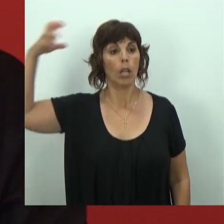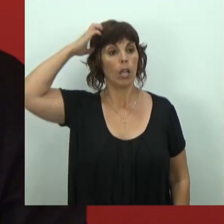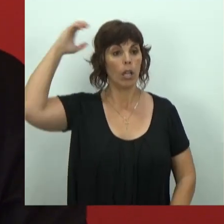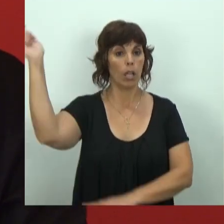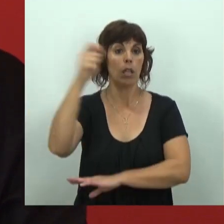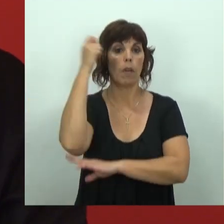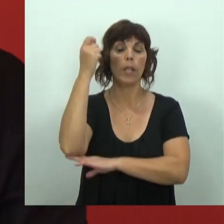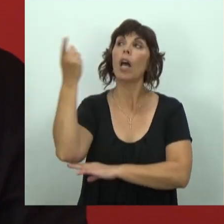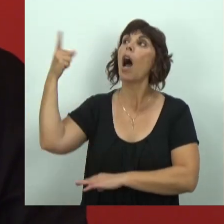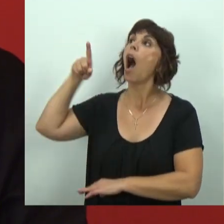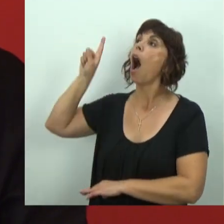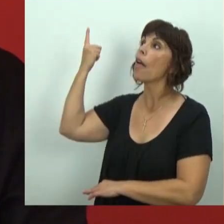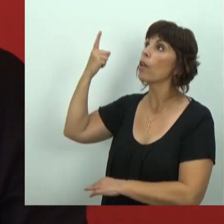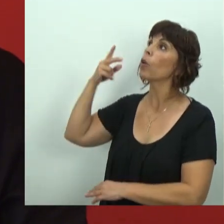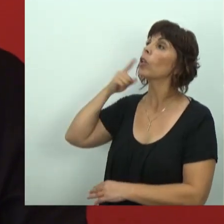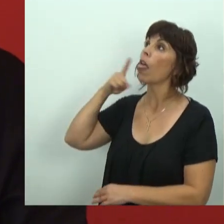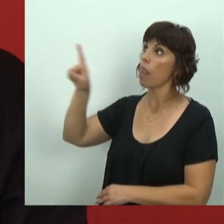Señor.